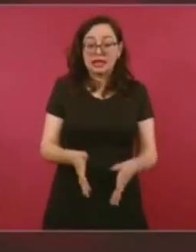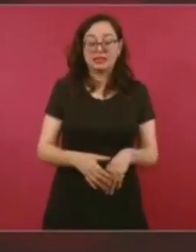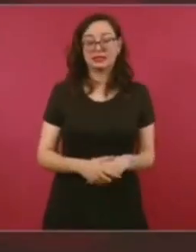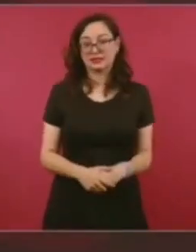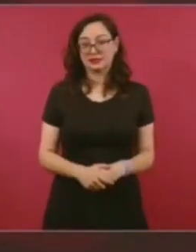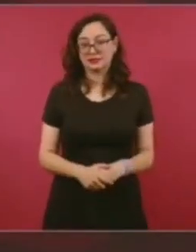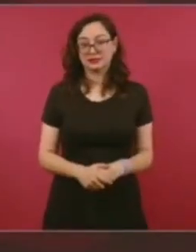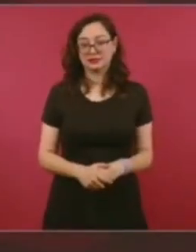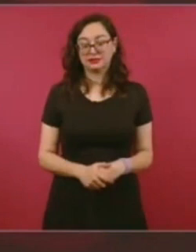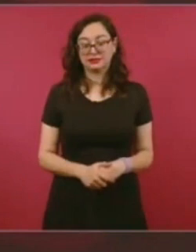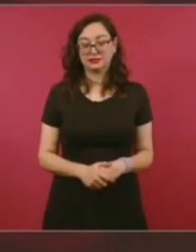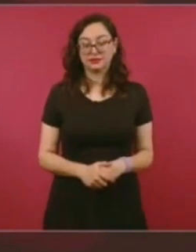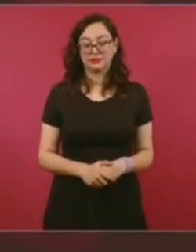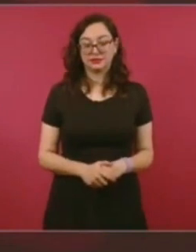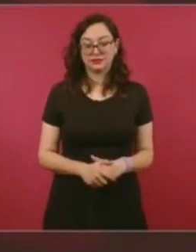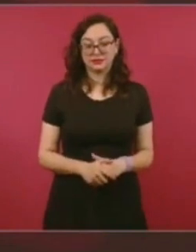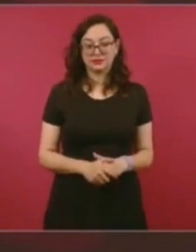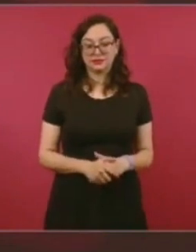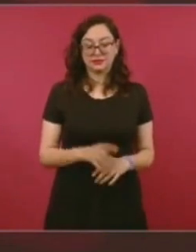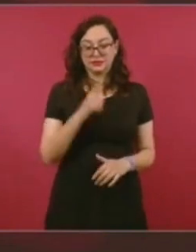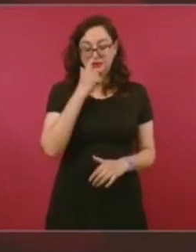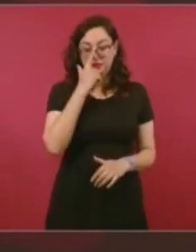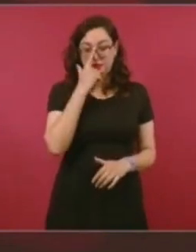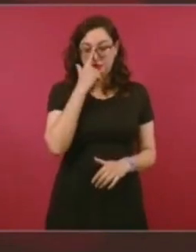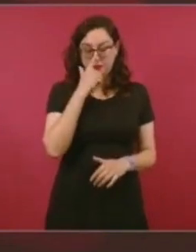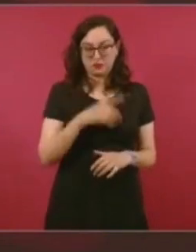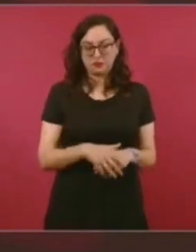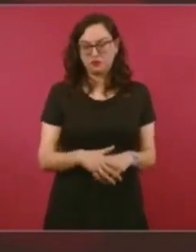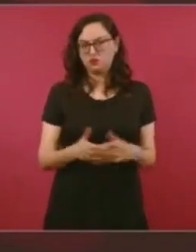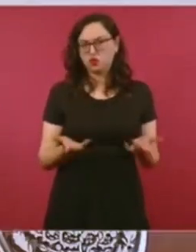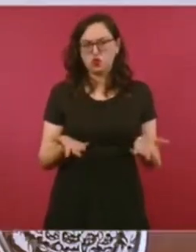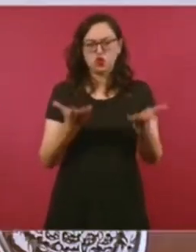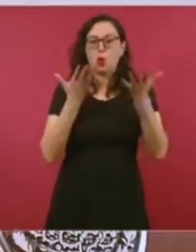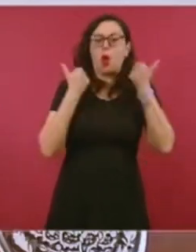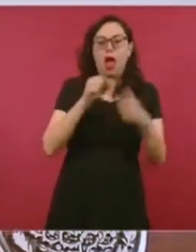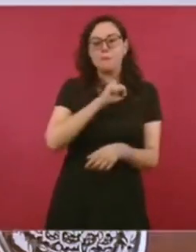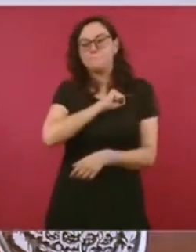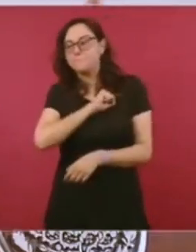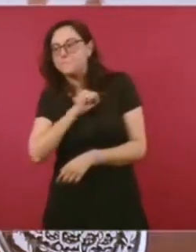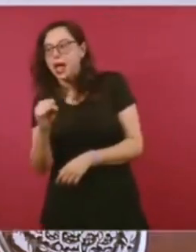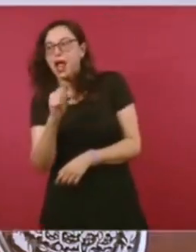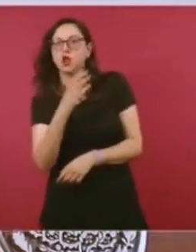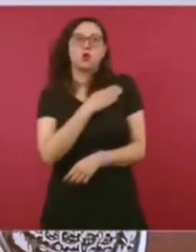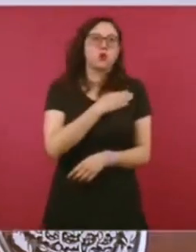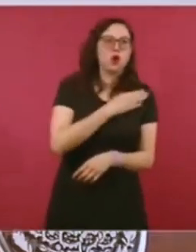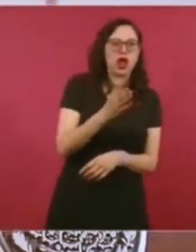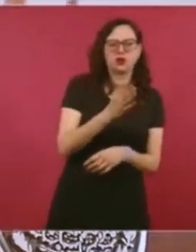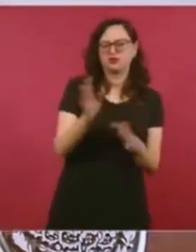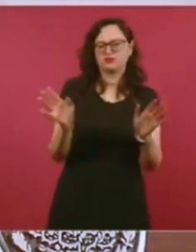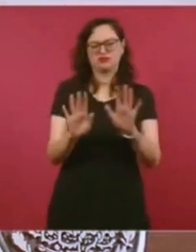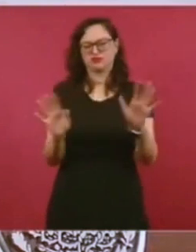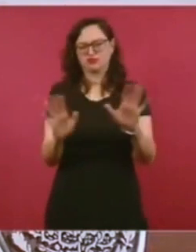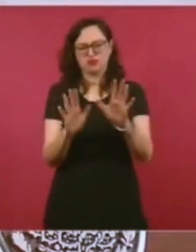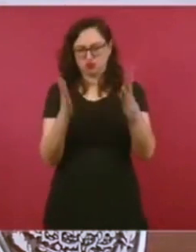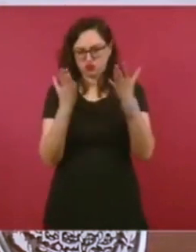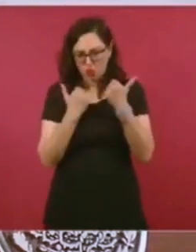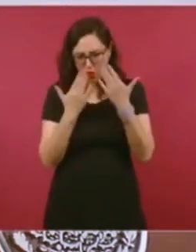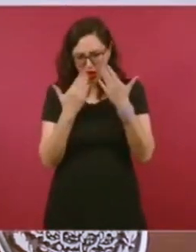indefinición aunque no debe de haber maniqueísmo en estos tiempos